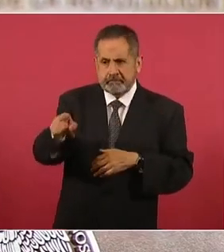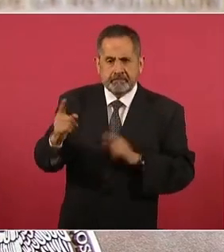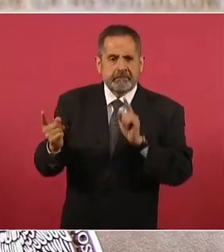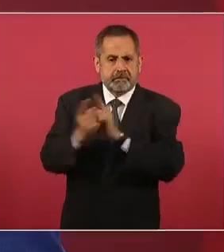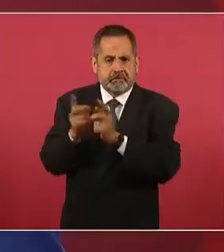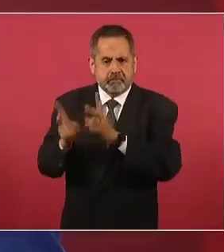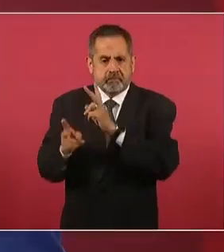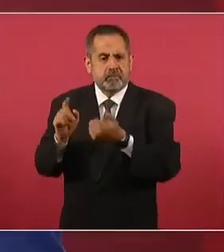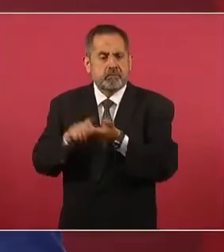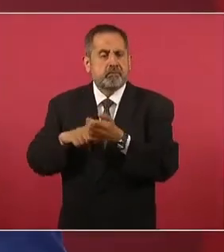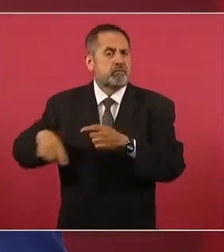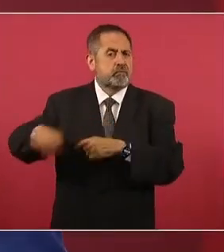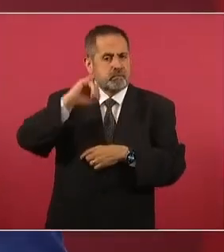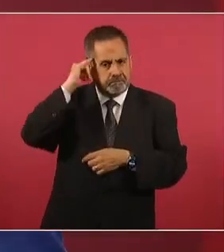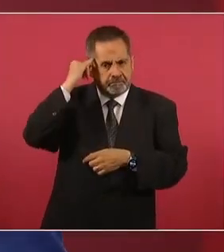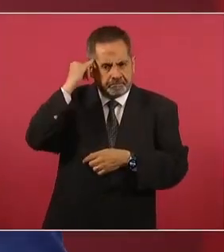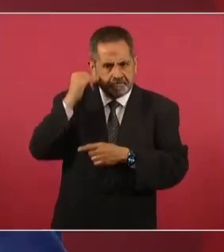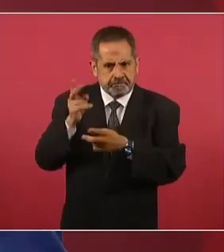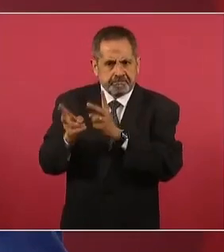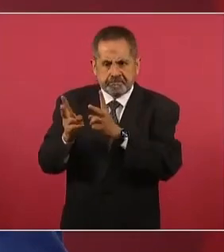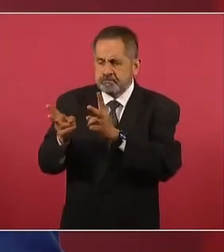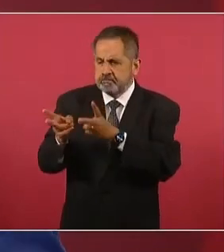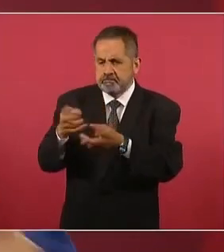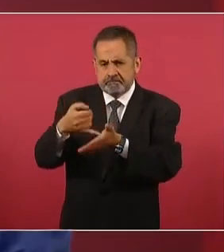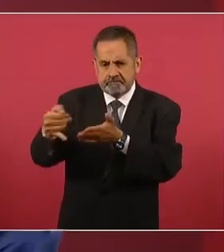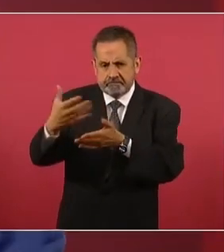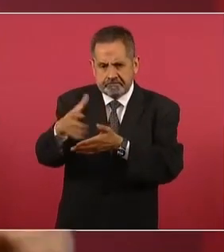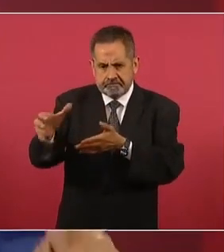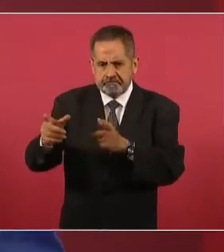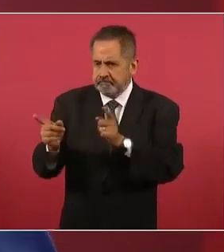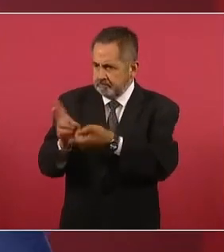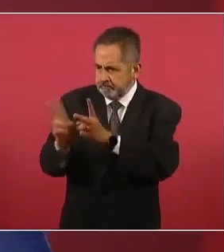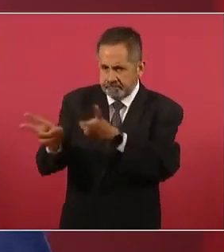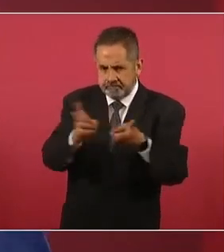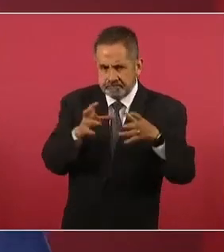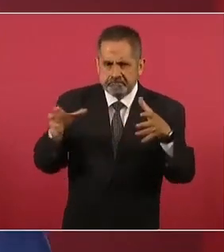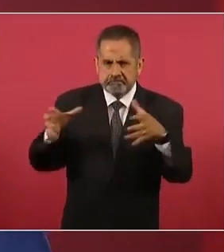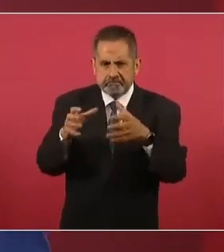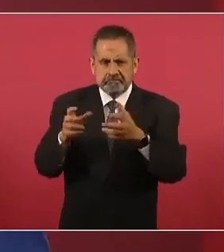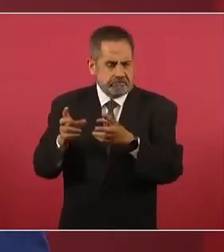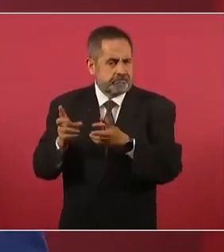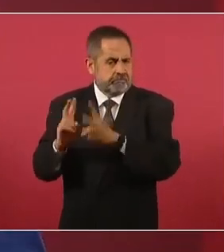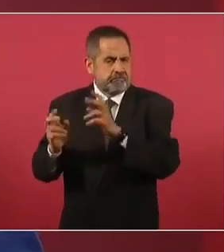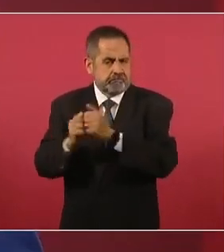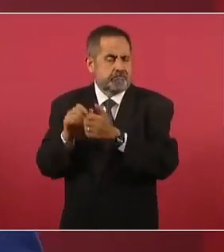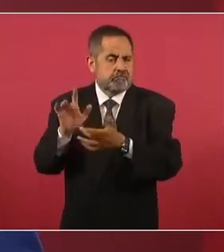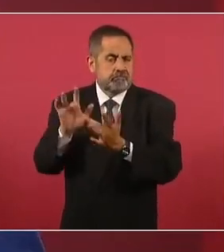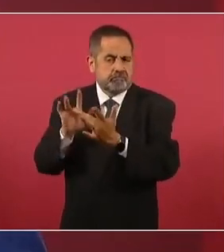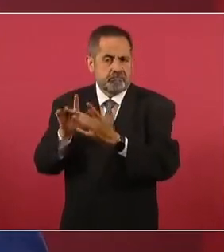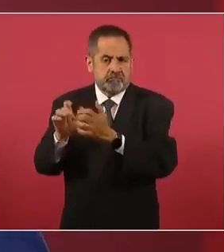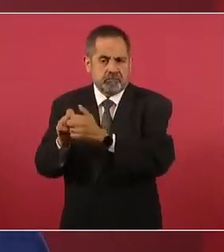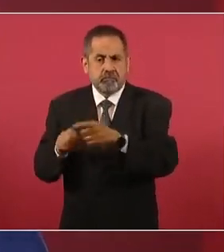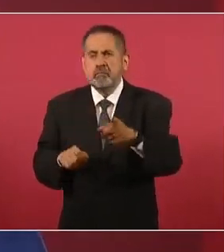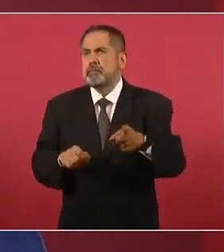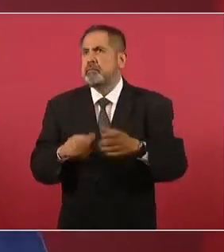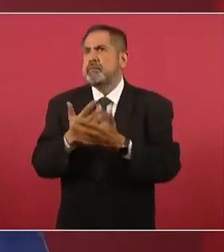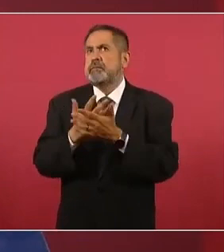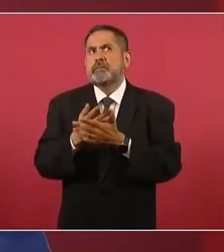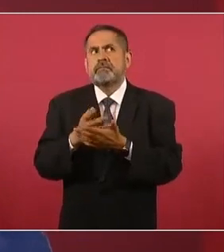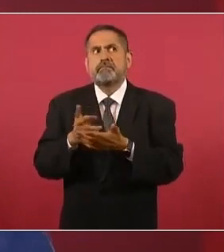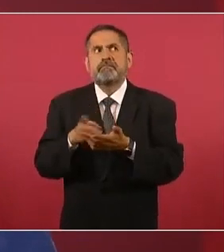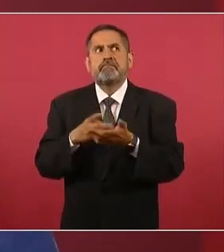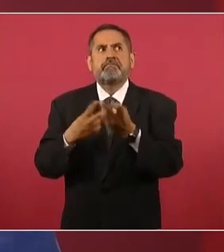a los campesinos, que se establezca comunicación. Nada más que tenemos que esperar a que